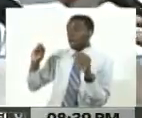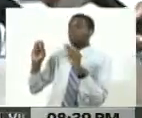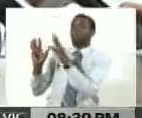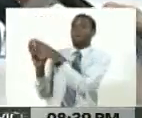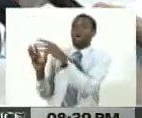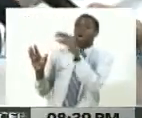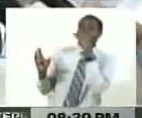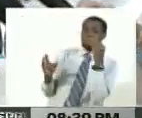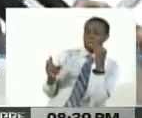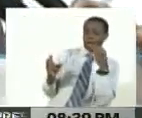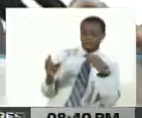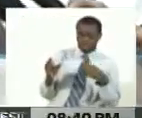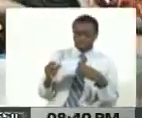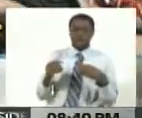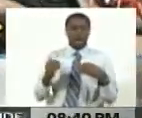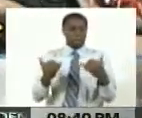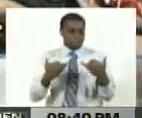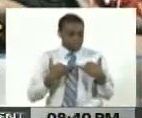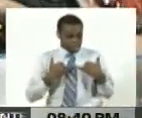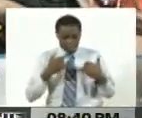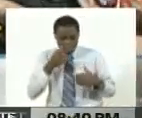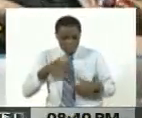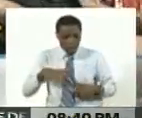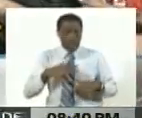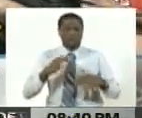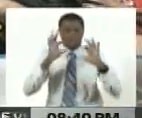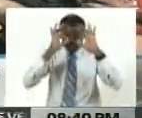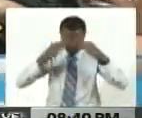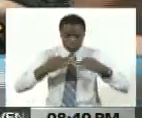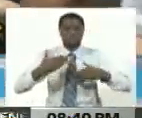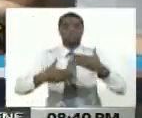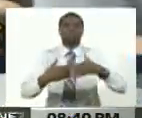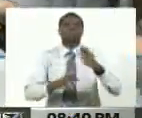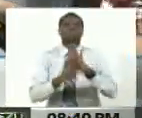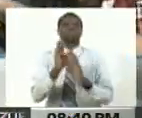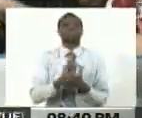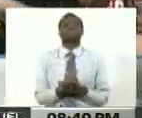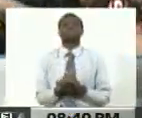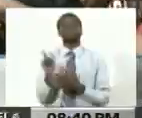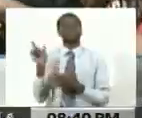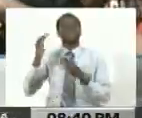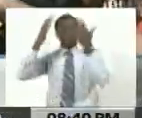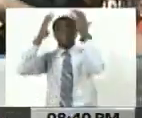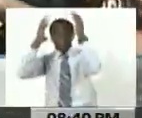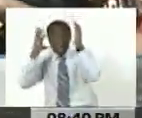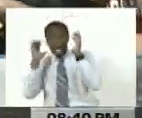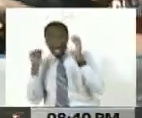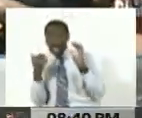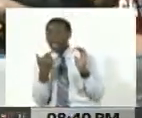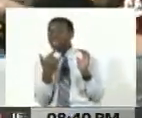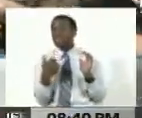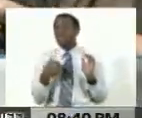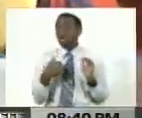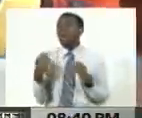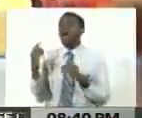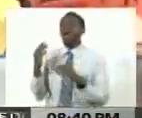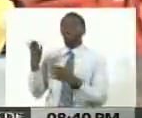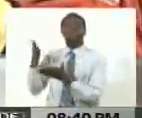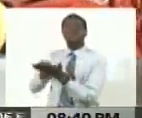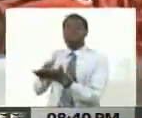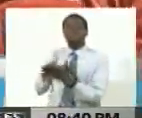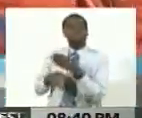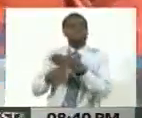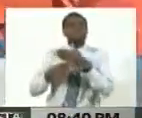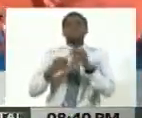a reconocernos como pueblo. Esta obra de Alí sigue viva y nos está marcando la ruta para la construcción de la patria grande que todos soñamos.